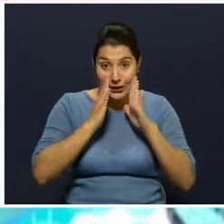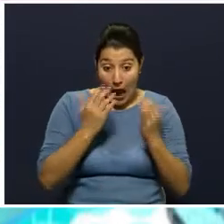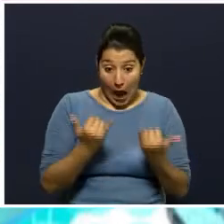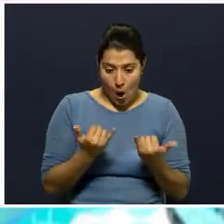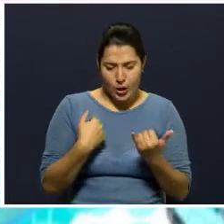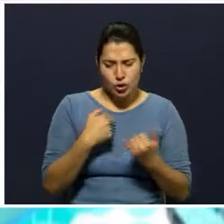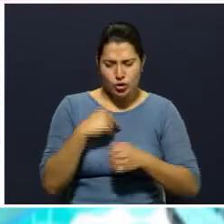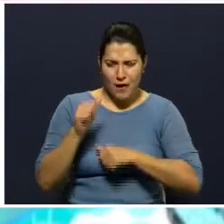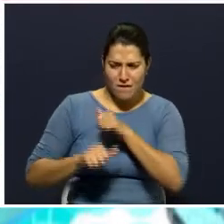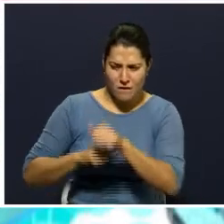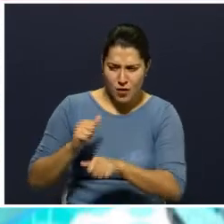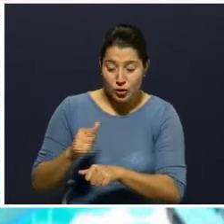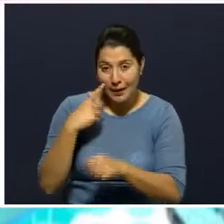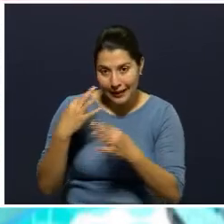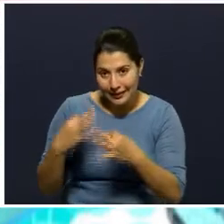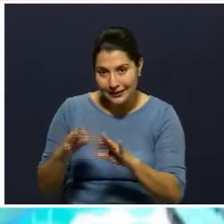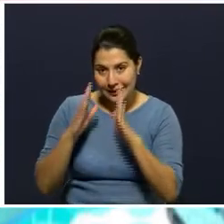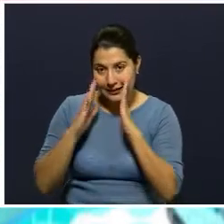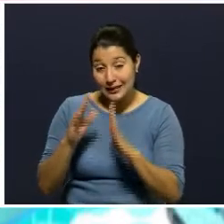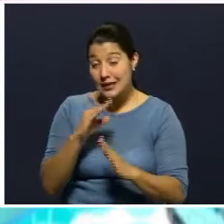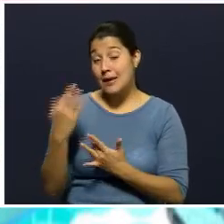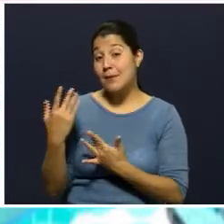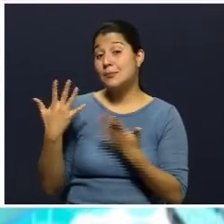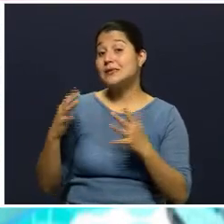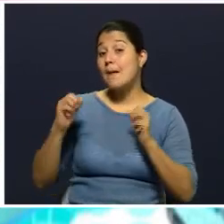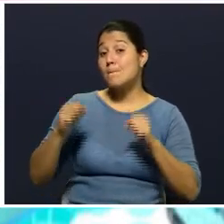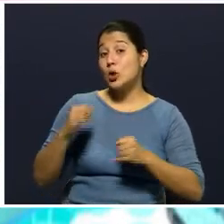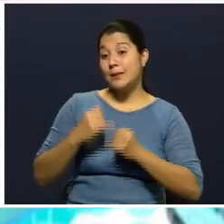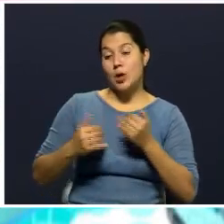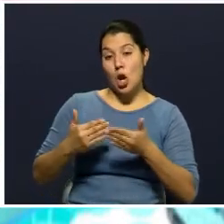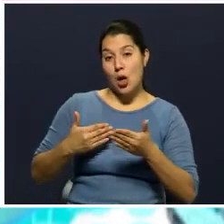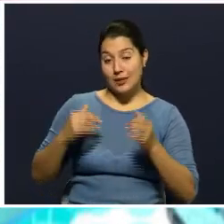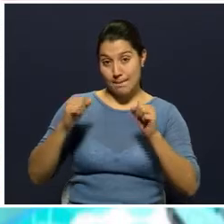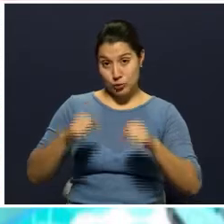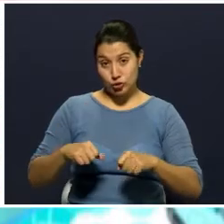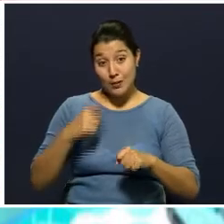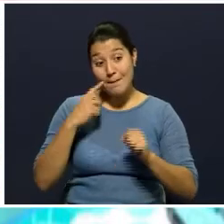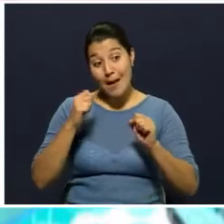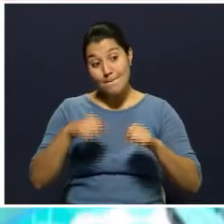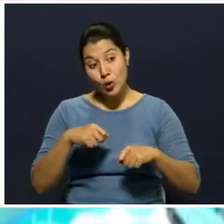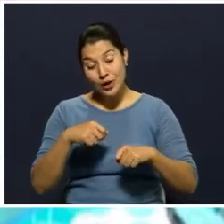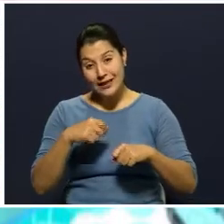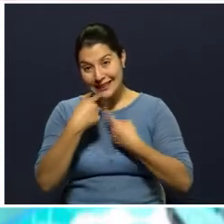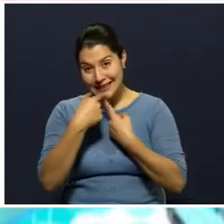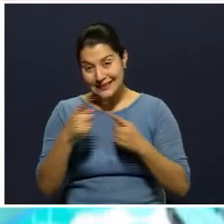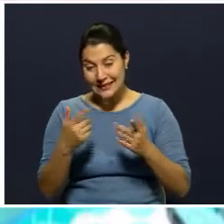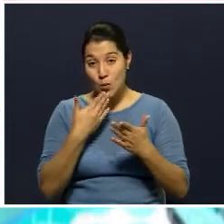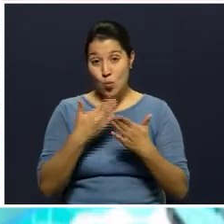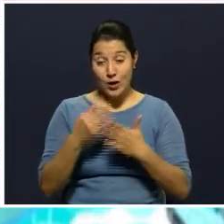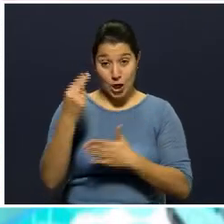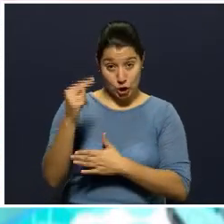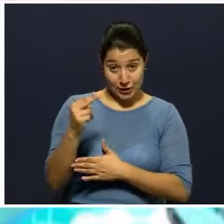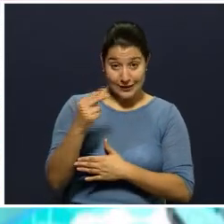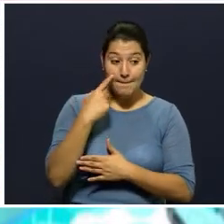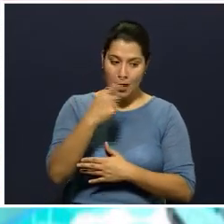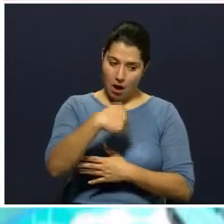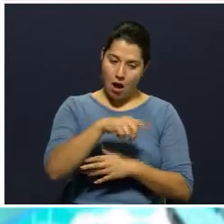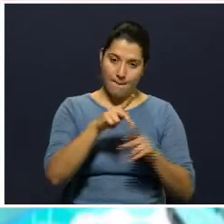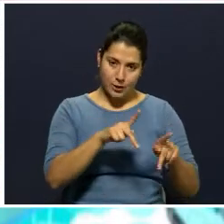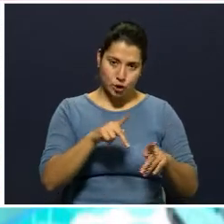haciendo un esfuerzo grande por cubrirla y esperamos completarlo lo más pronto posible para darle esta buena noticia, en primer lugar, a la